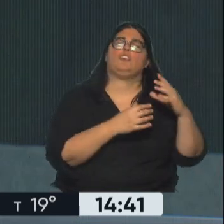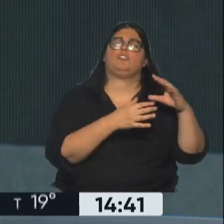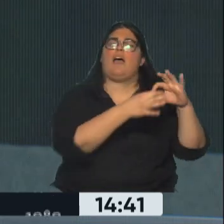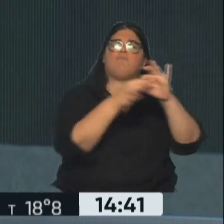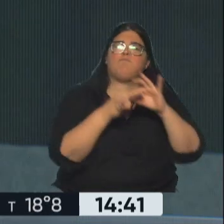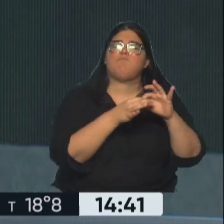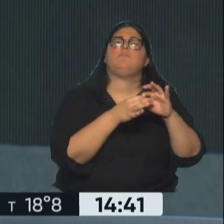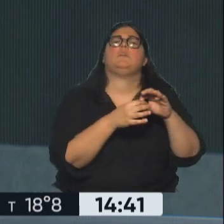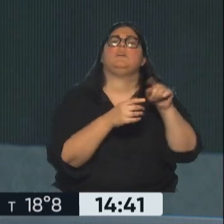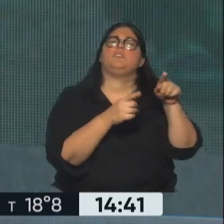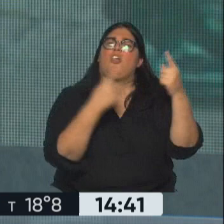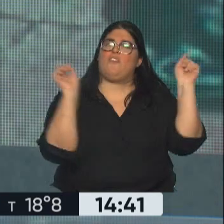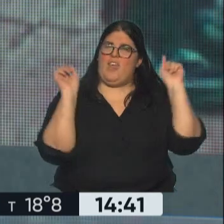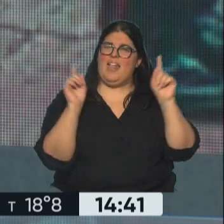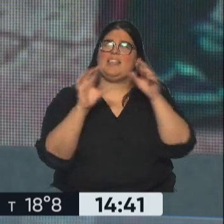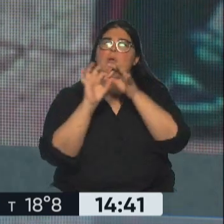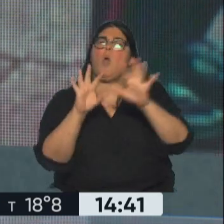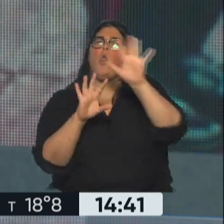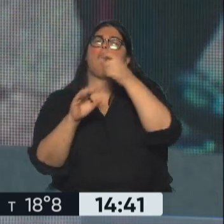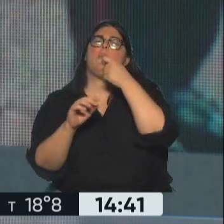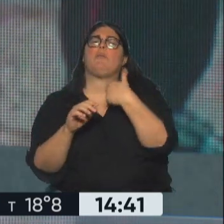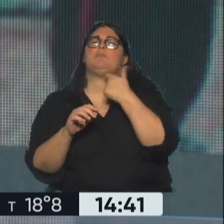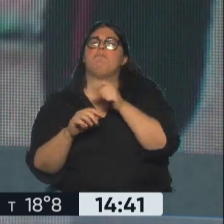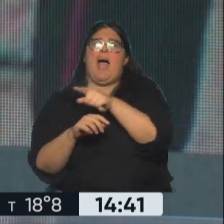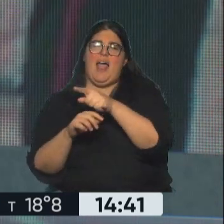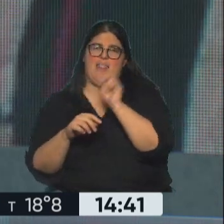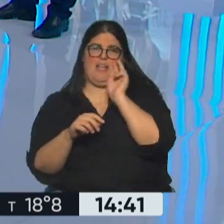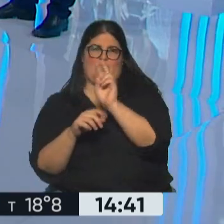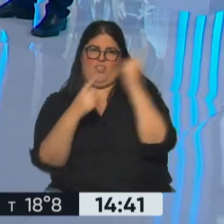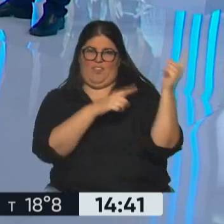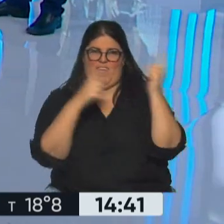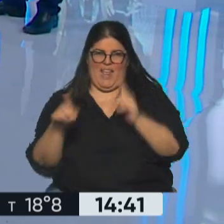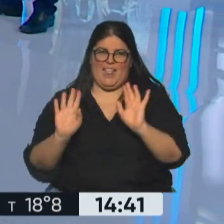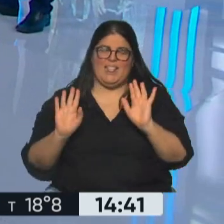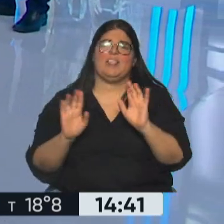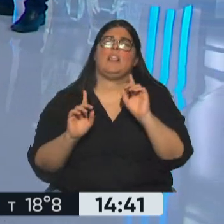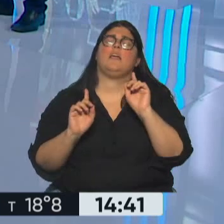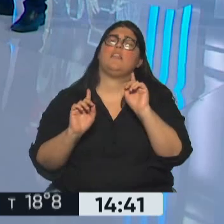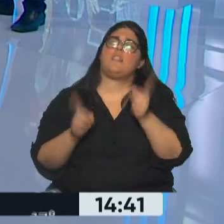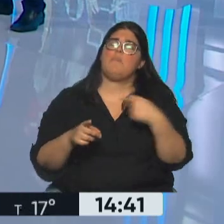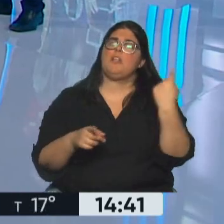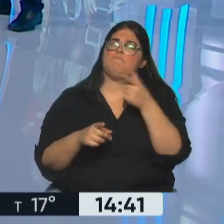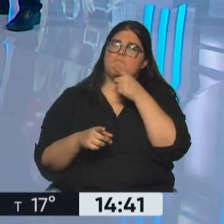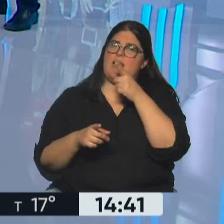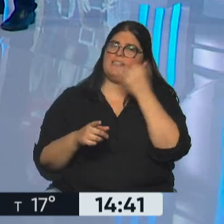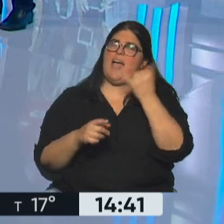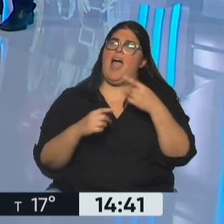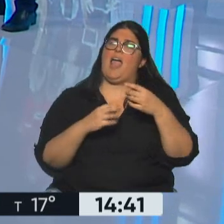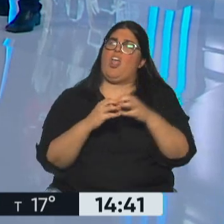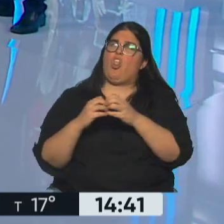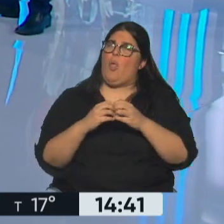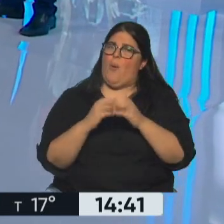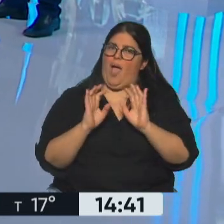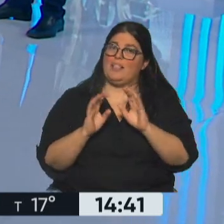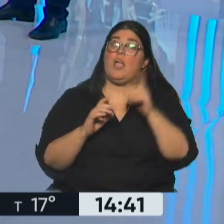es mayor a la de otros países en Europa. Pienso en España, por ejemplo. Sí, claro. Pero al mismo tiempo creo que no estamos tan lejos de que un debate así En